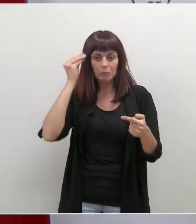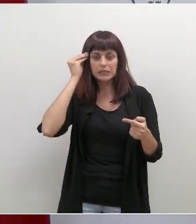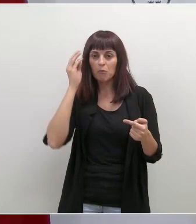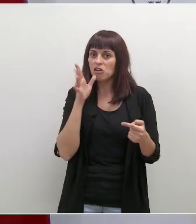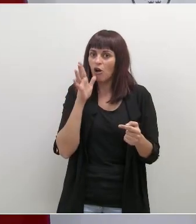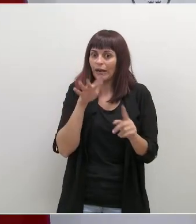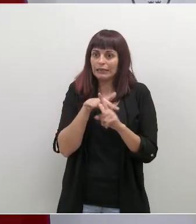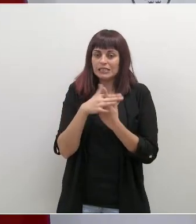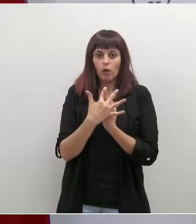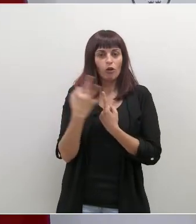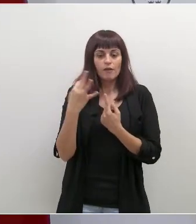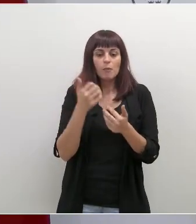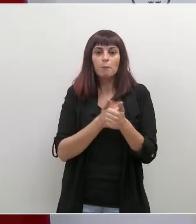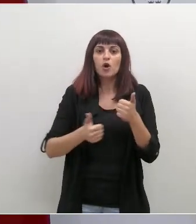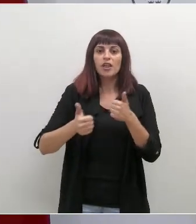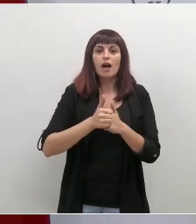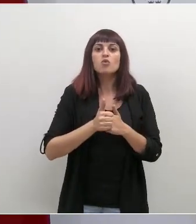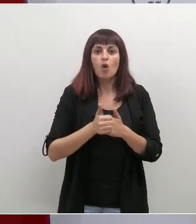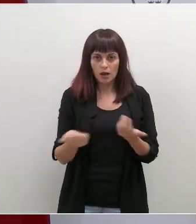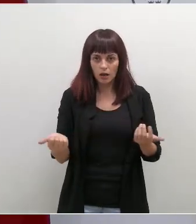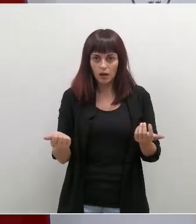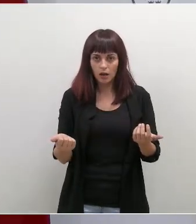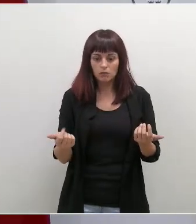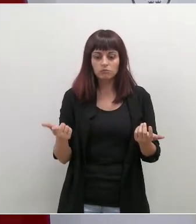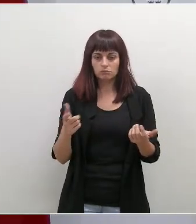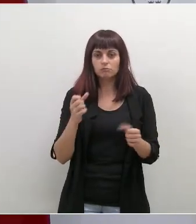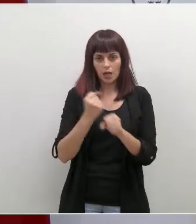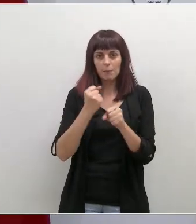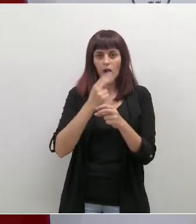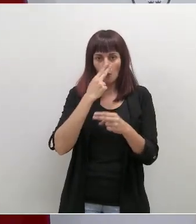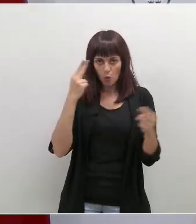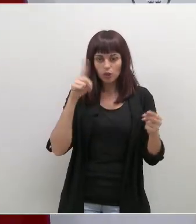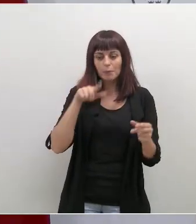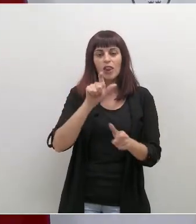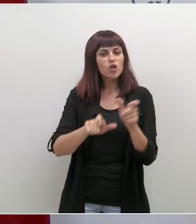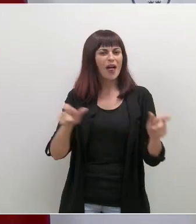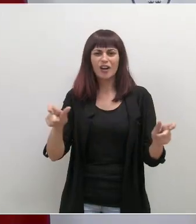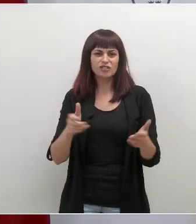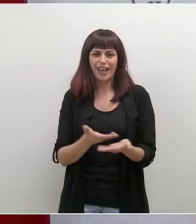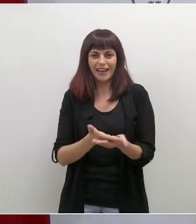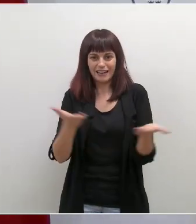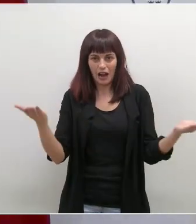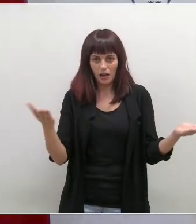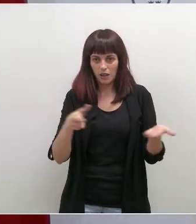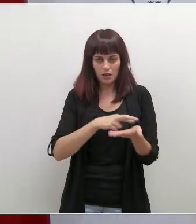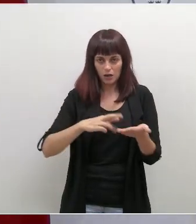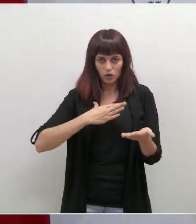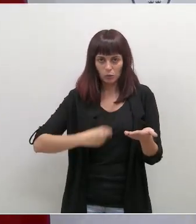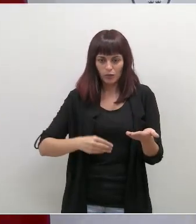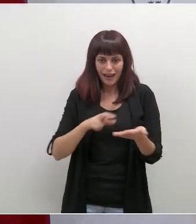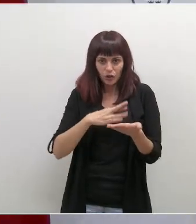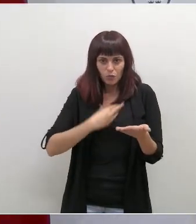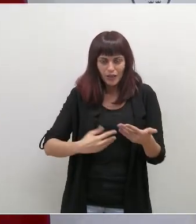esta situación tenemos que priorizar, por supuesto, todos los empleados públicos y todos los ciudadanos en general de la región de Murcia están padeciendo